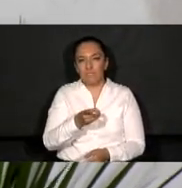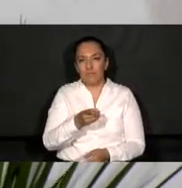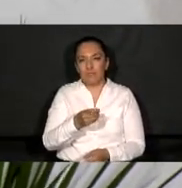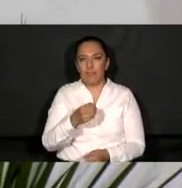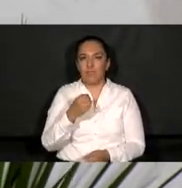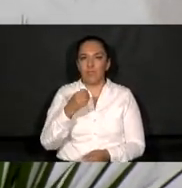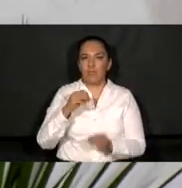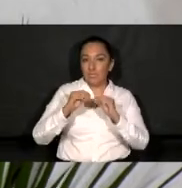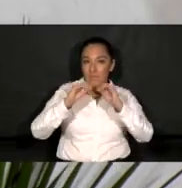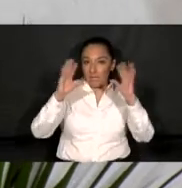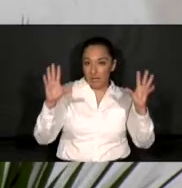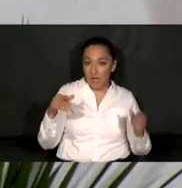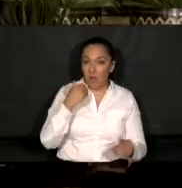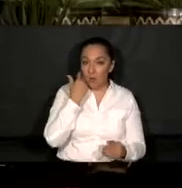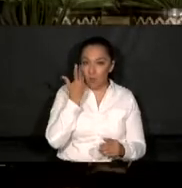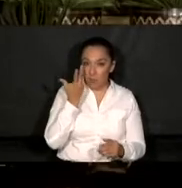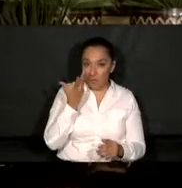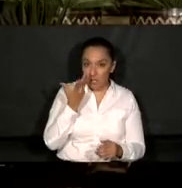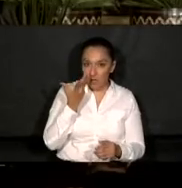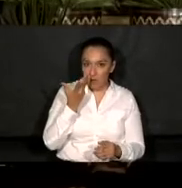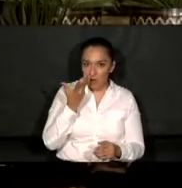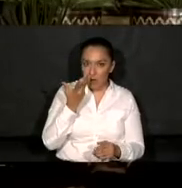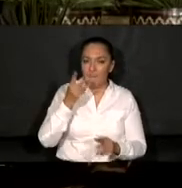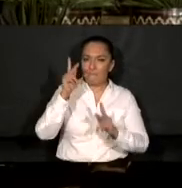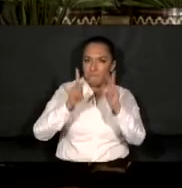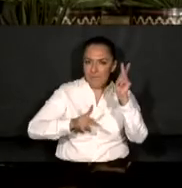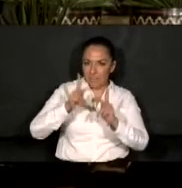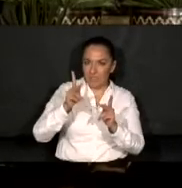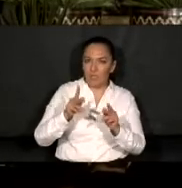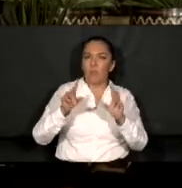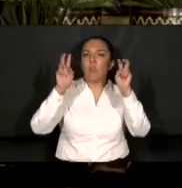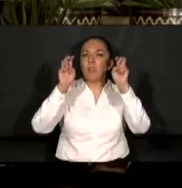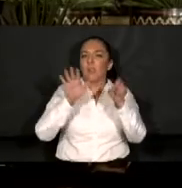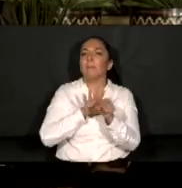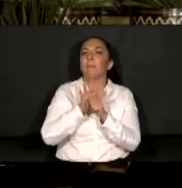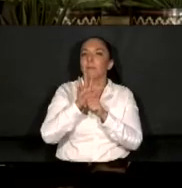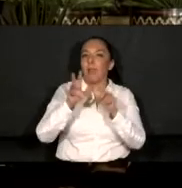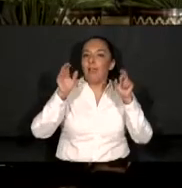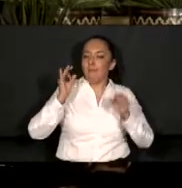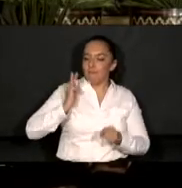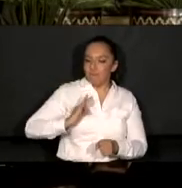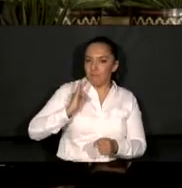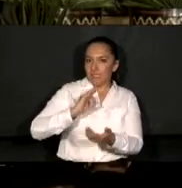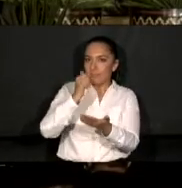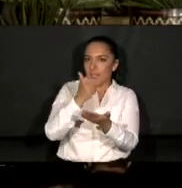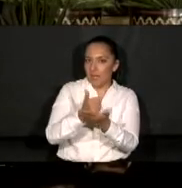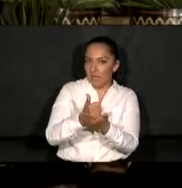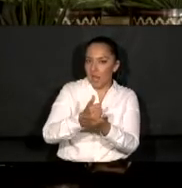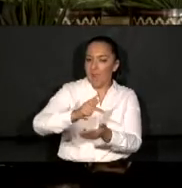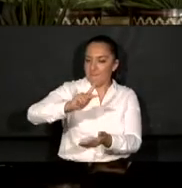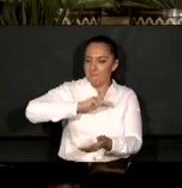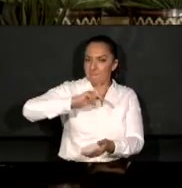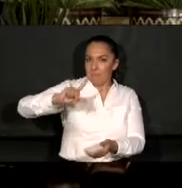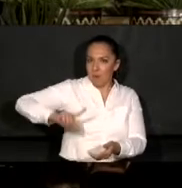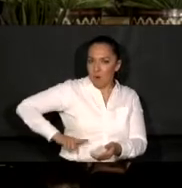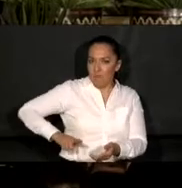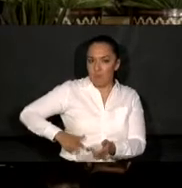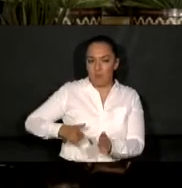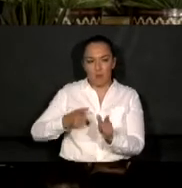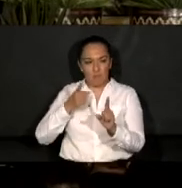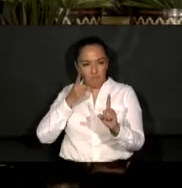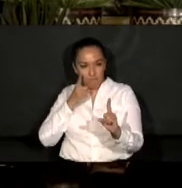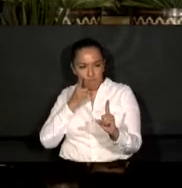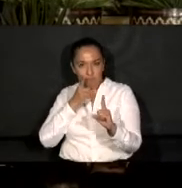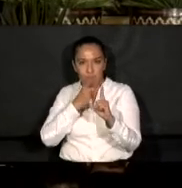claro, hablando de la Fiscalía General del Estado. Mi gobierno dará continuidad a las investigaciones contra